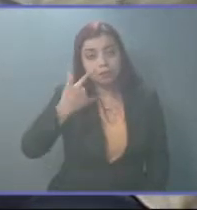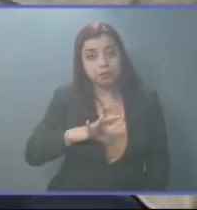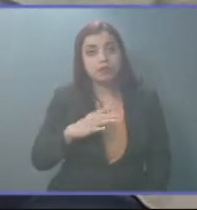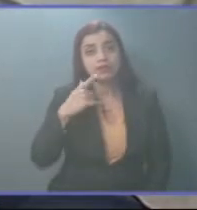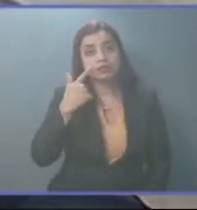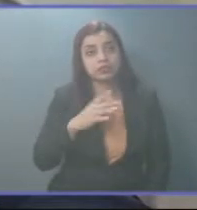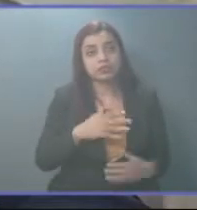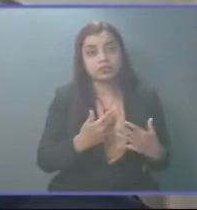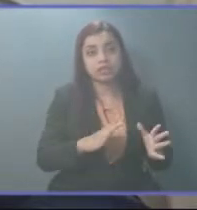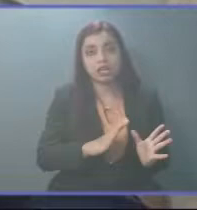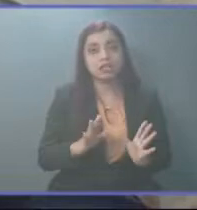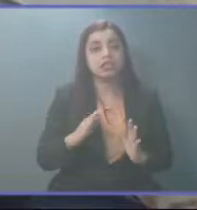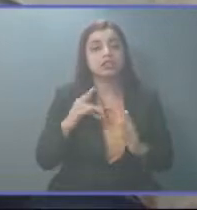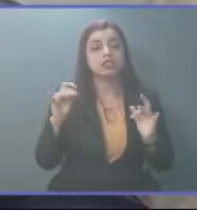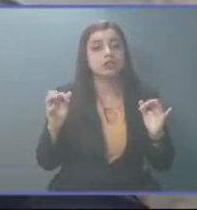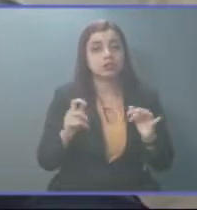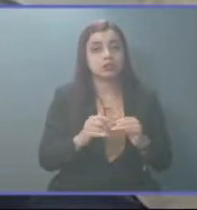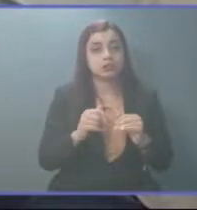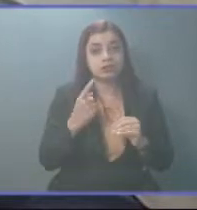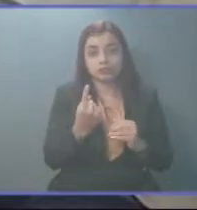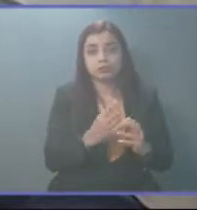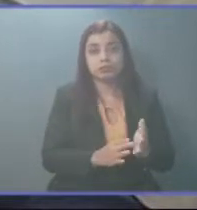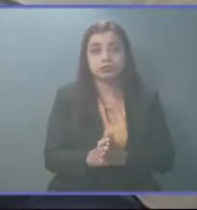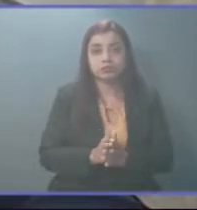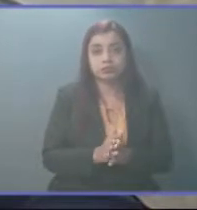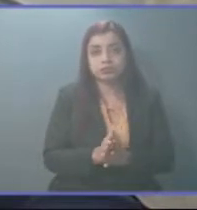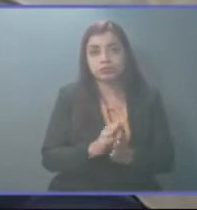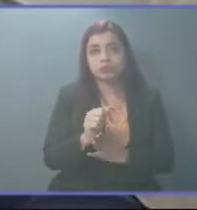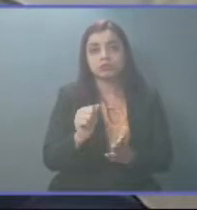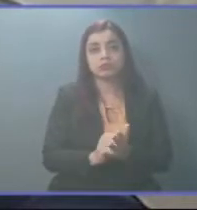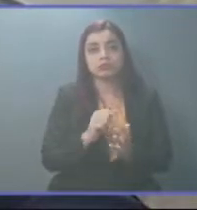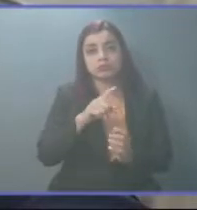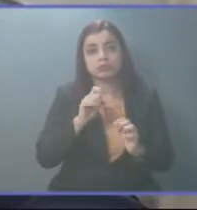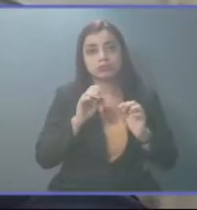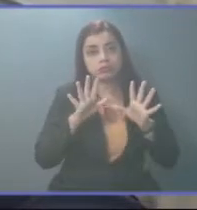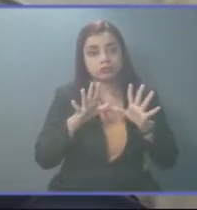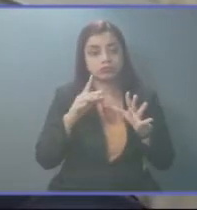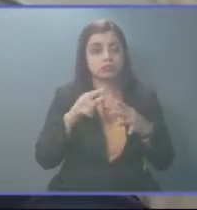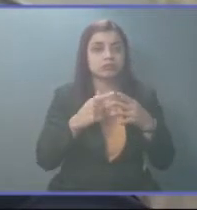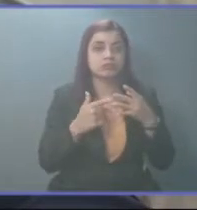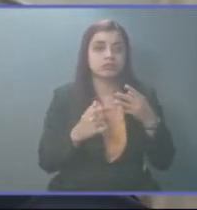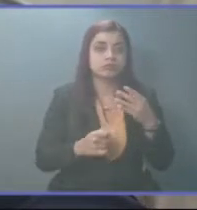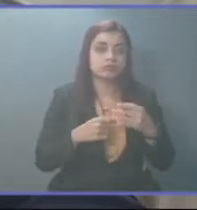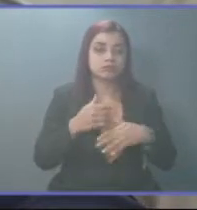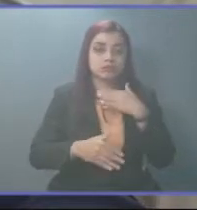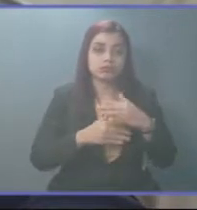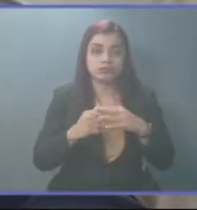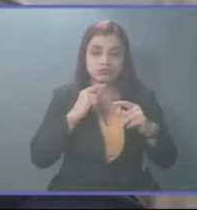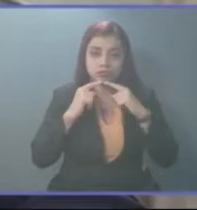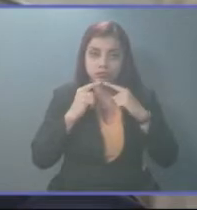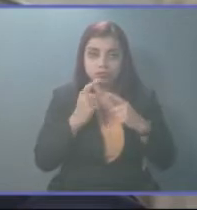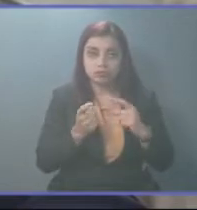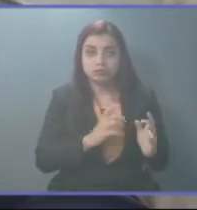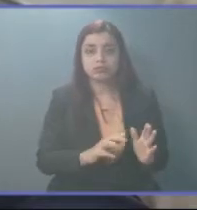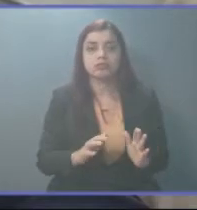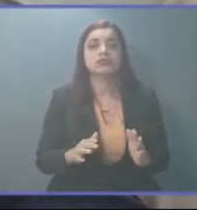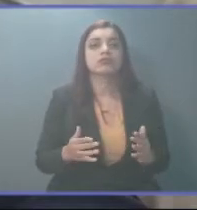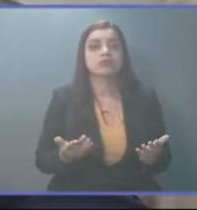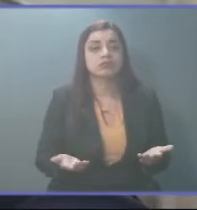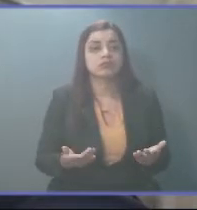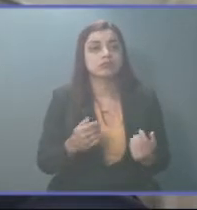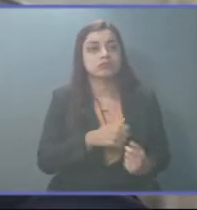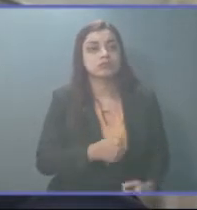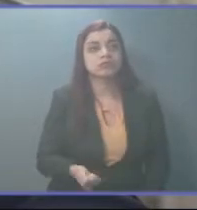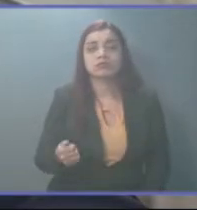la audiencia a los interesados regulada en el artículo 110 de la Ley de Procedimientos Administrativos, el